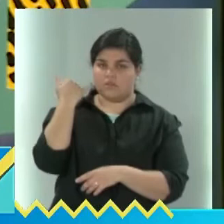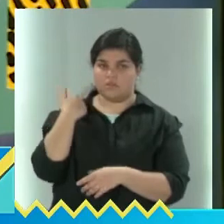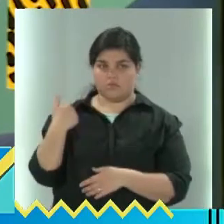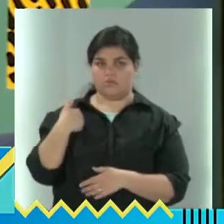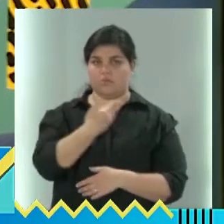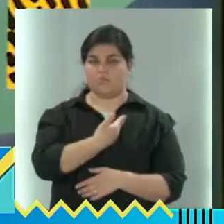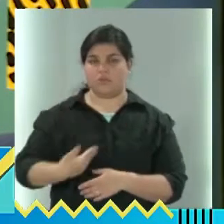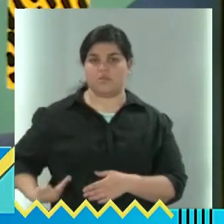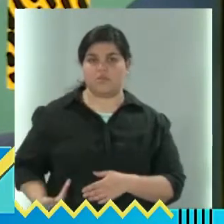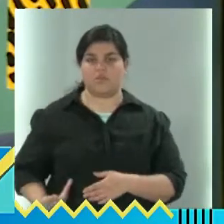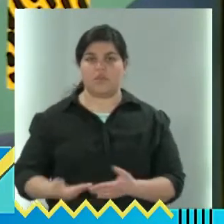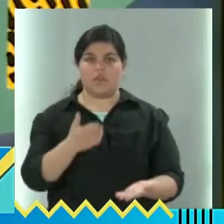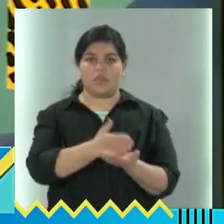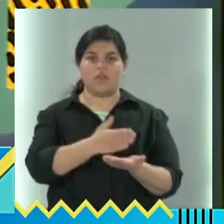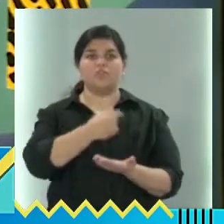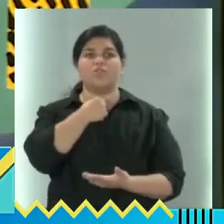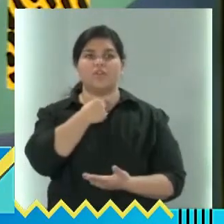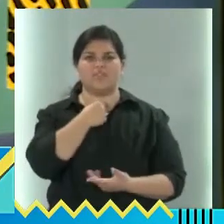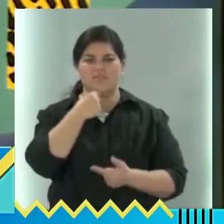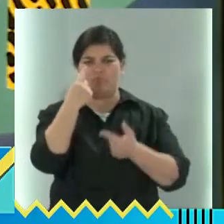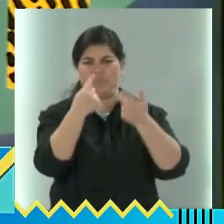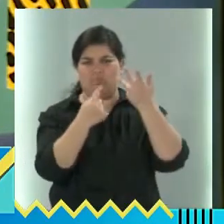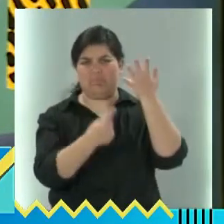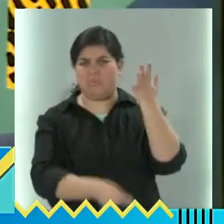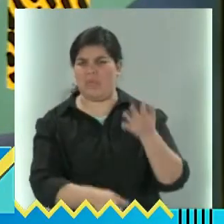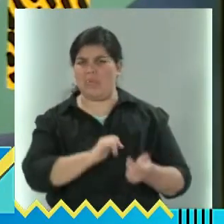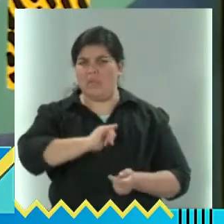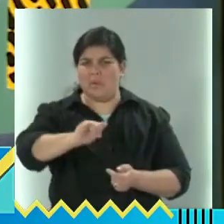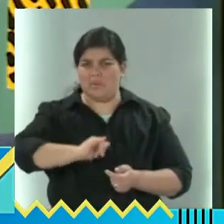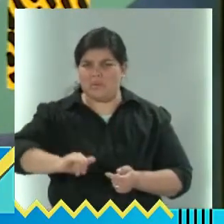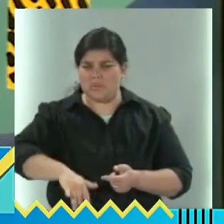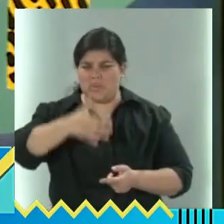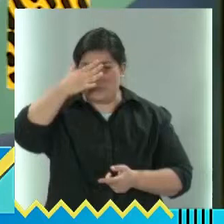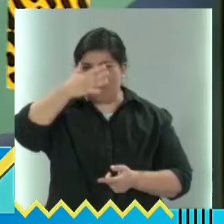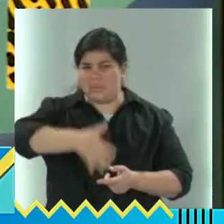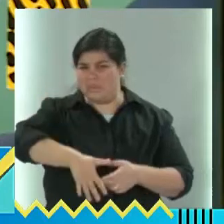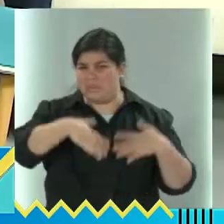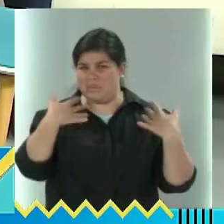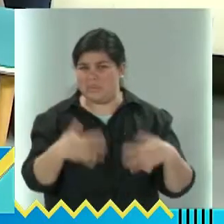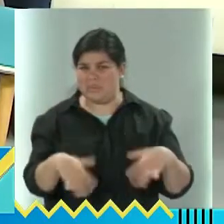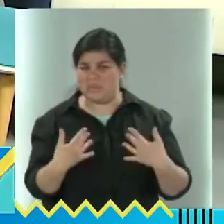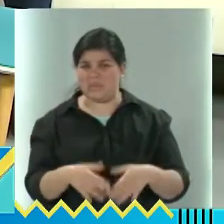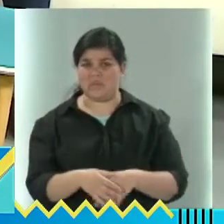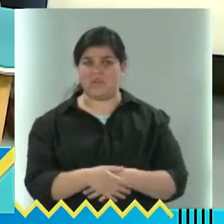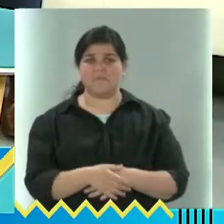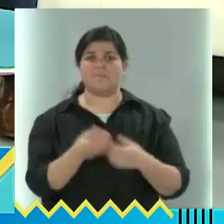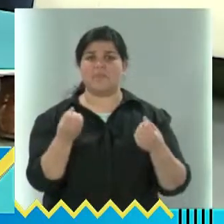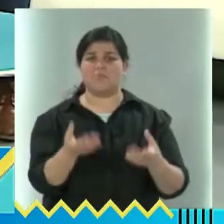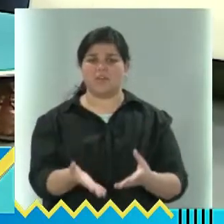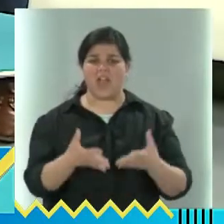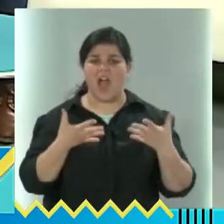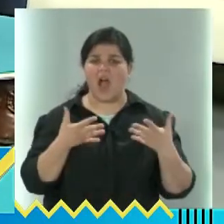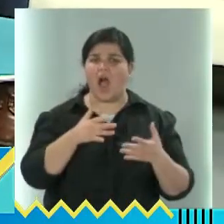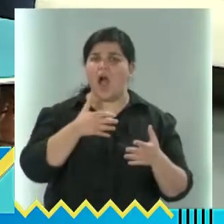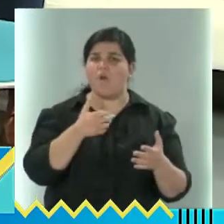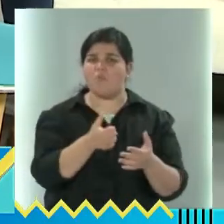la Comisión de Derecho y Garantía y son innumerables las denuncias que se vienen sucediendo a raíz de abusos o de gente